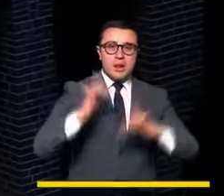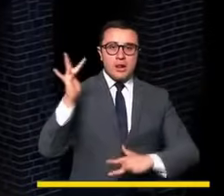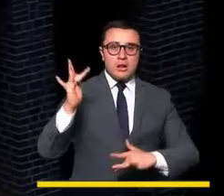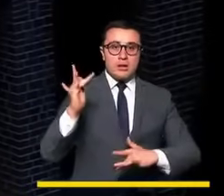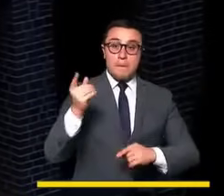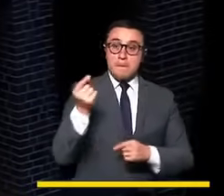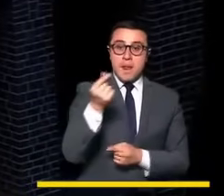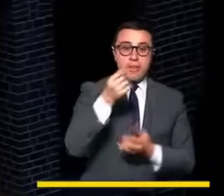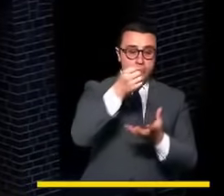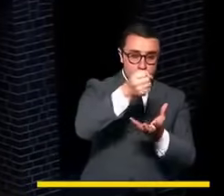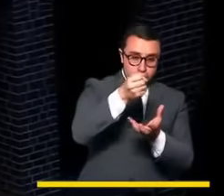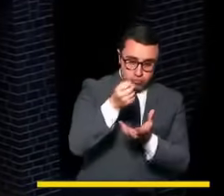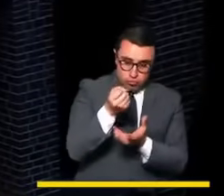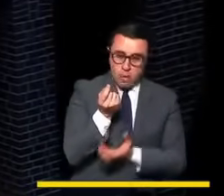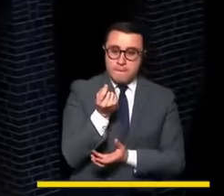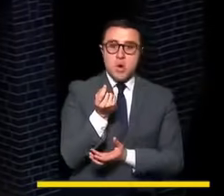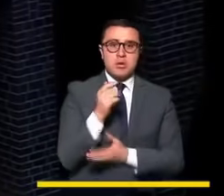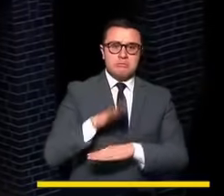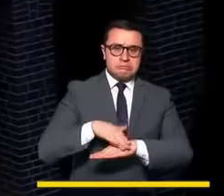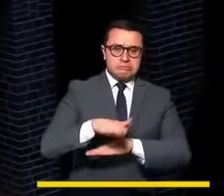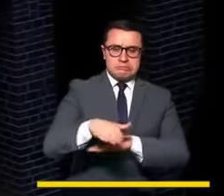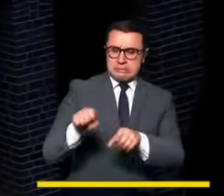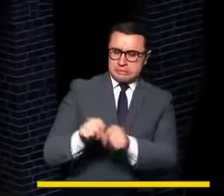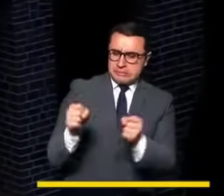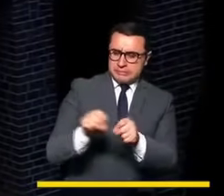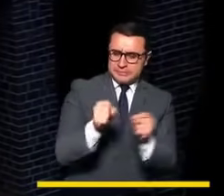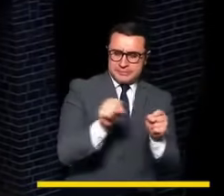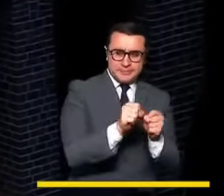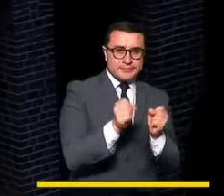poca plata y nos deja daños.